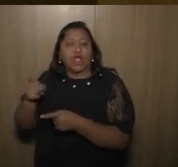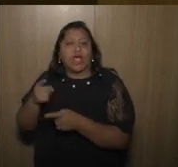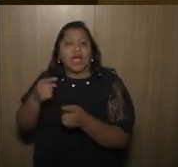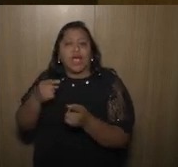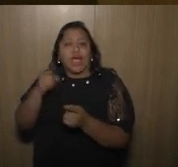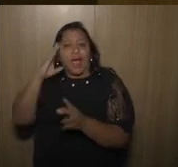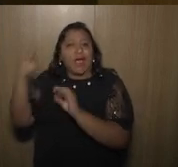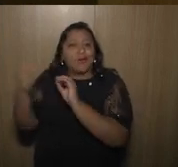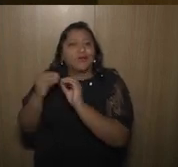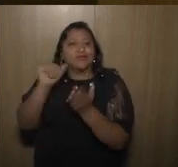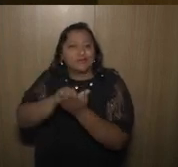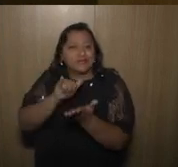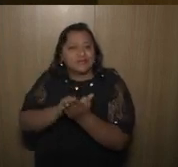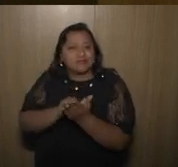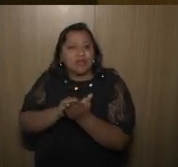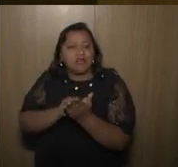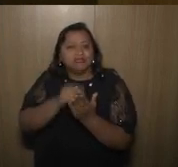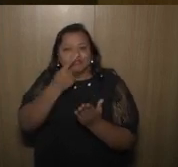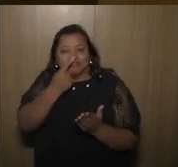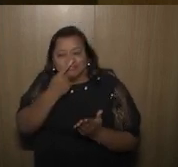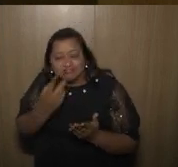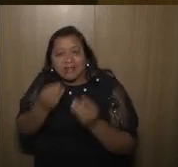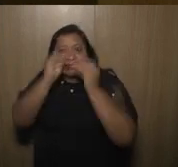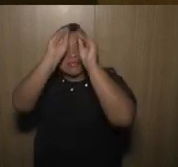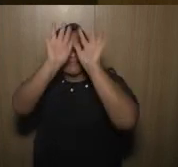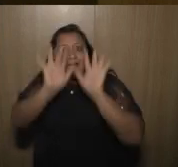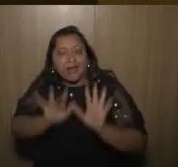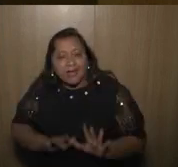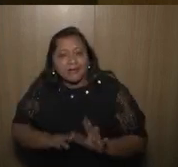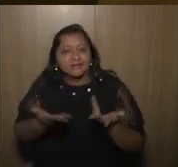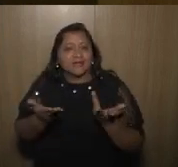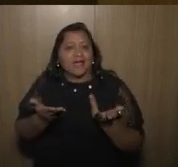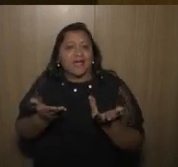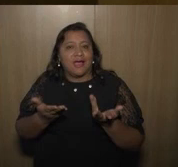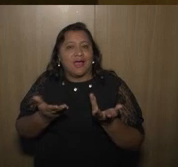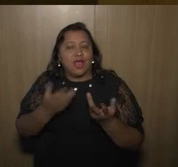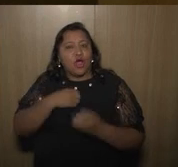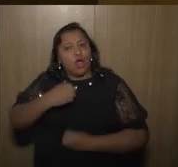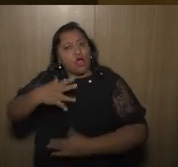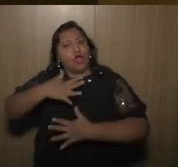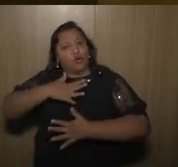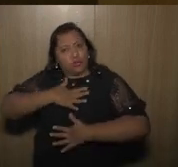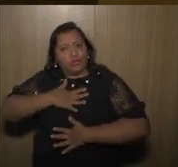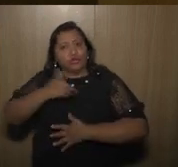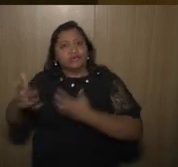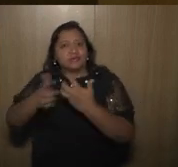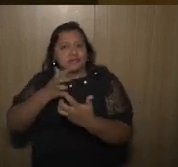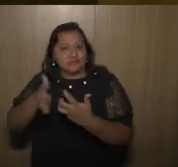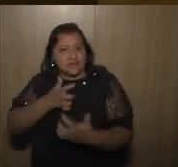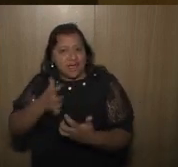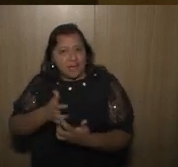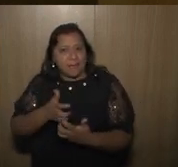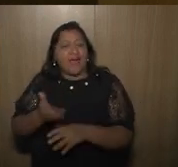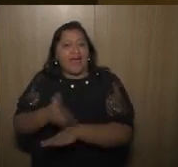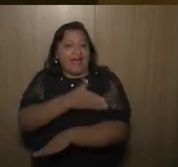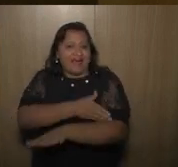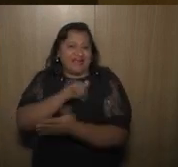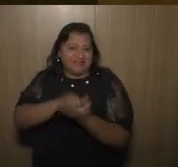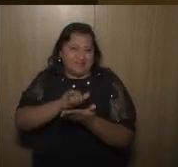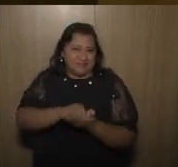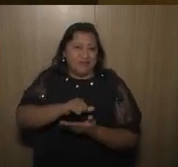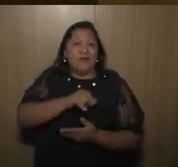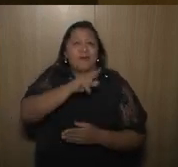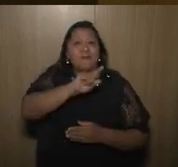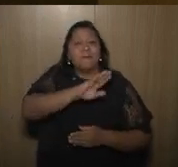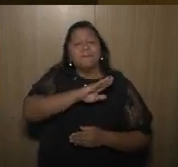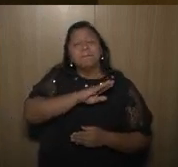con lo intuitivo, la transparencia, lo oportuno que va a ser este sistema, cosas que resaltaba además la ministra María